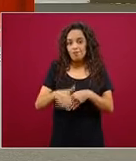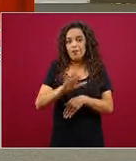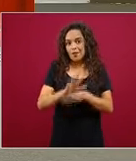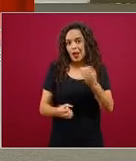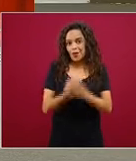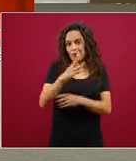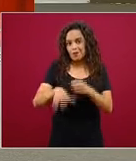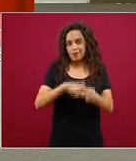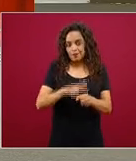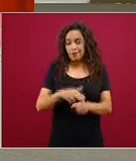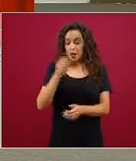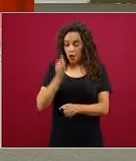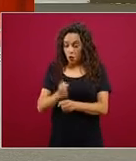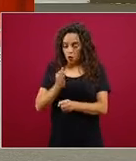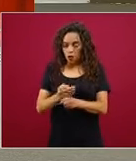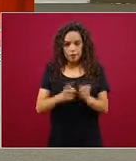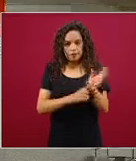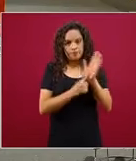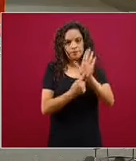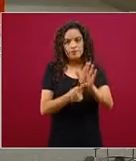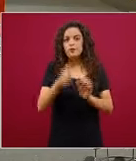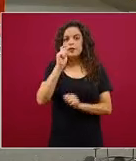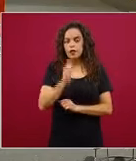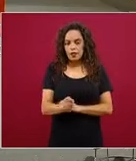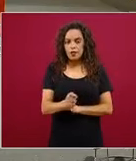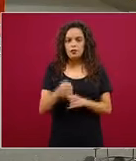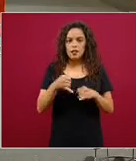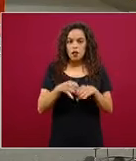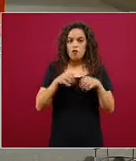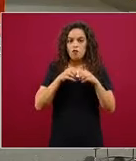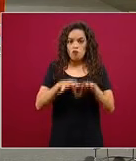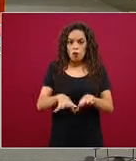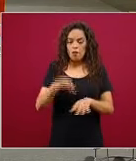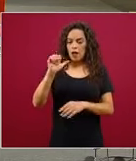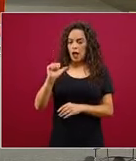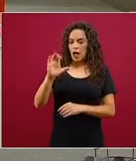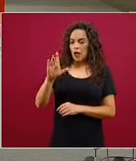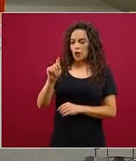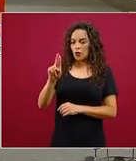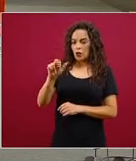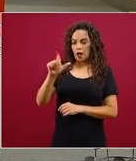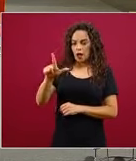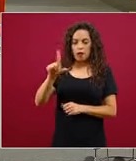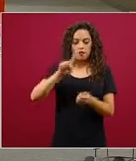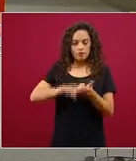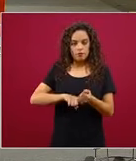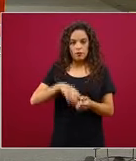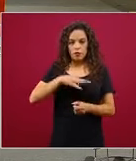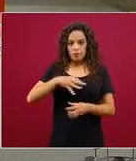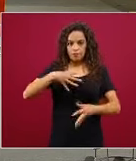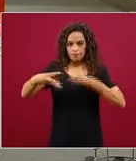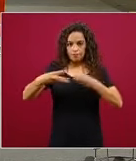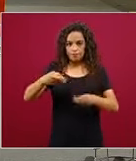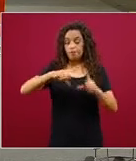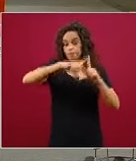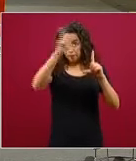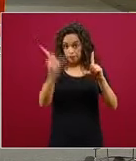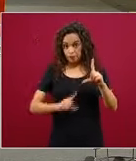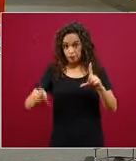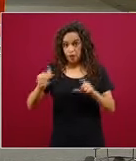el día de hoy la actualización del escenario epidemiológico a nivel nacional y en